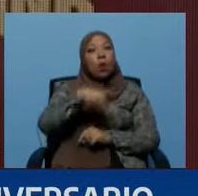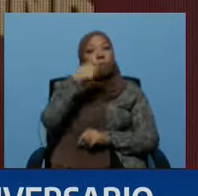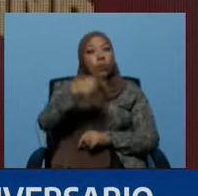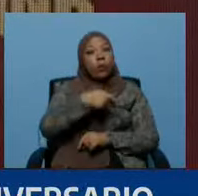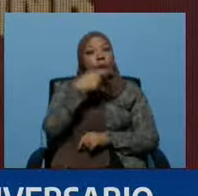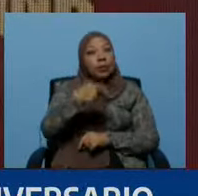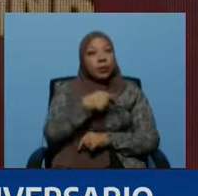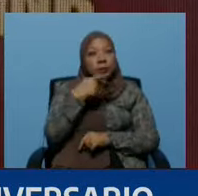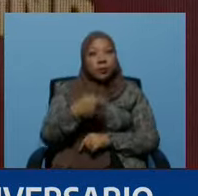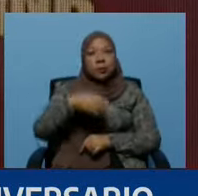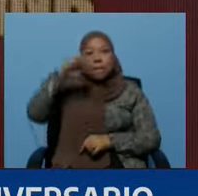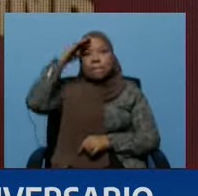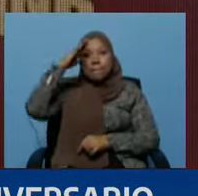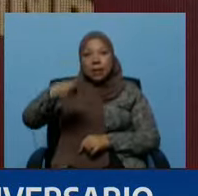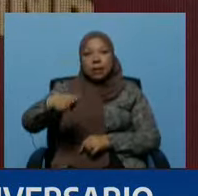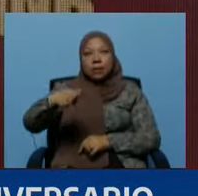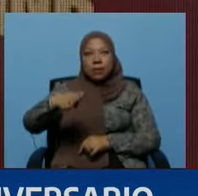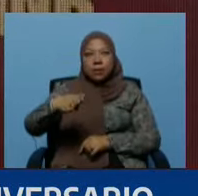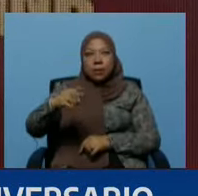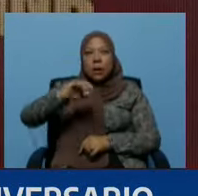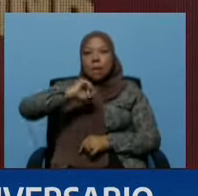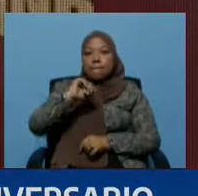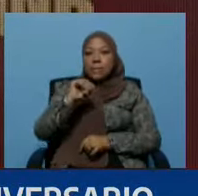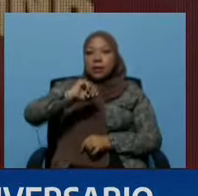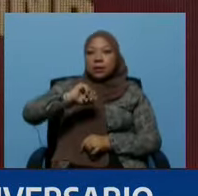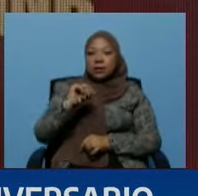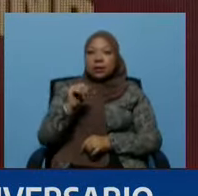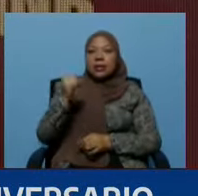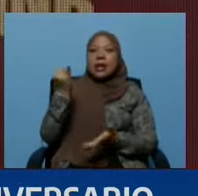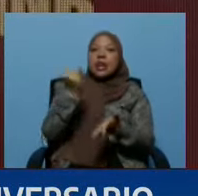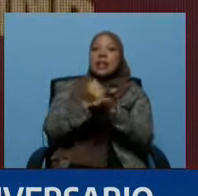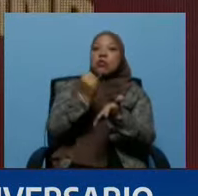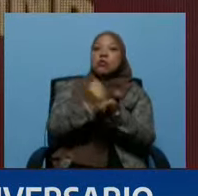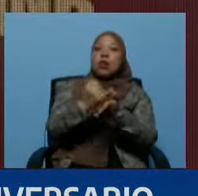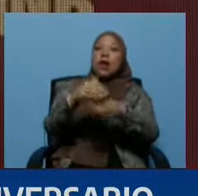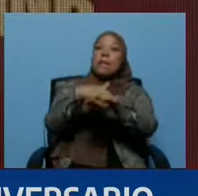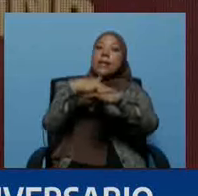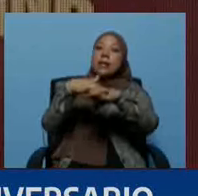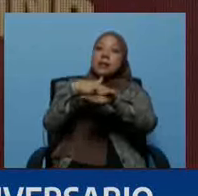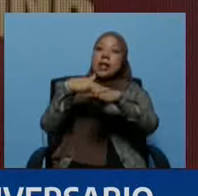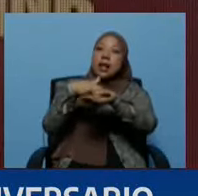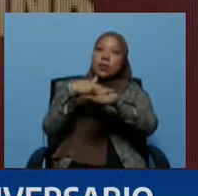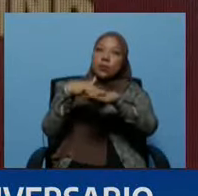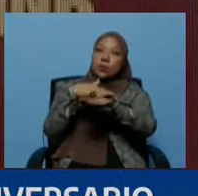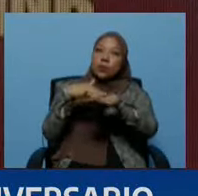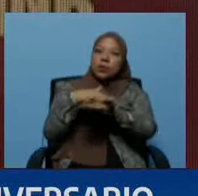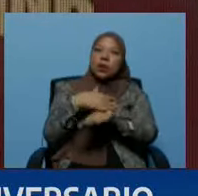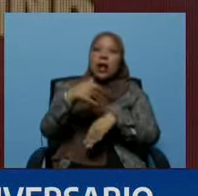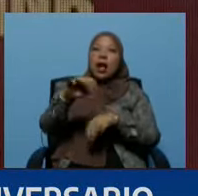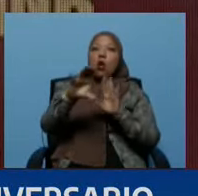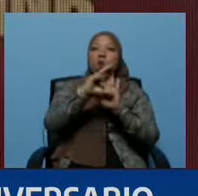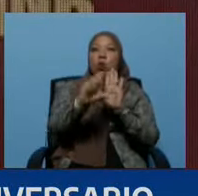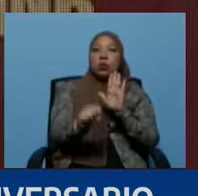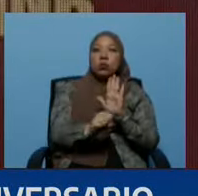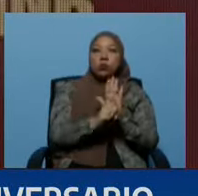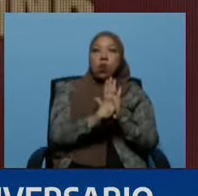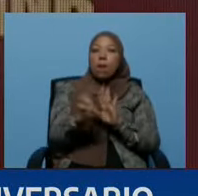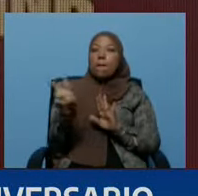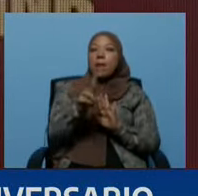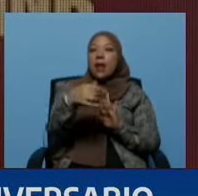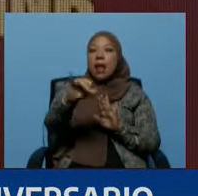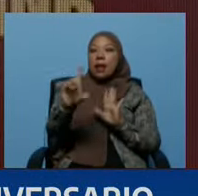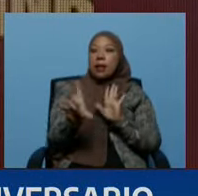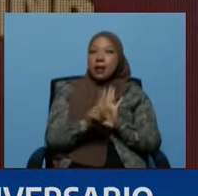político, militar, policial, institucional. Venezuela tiene constitución, tiene